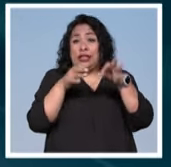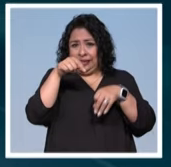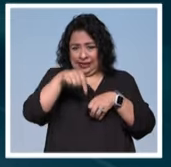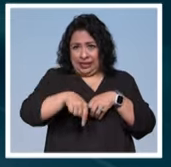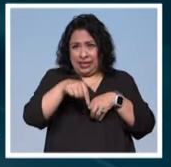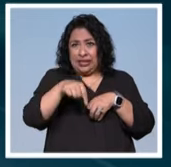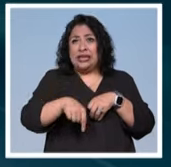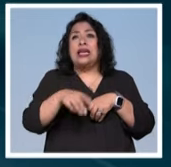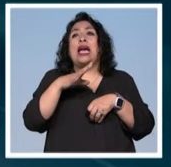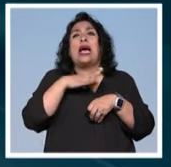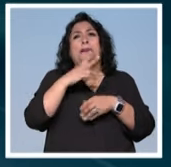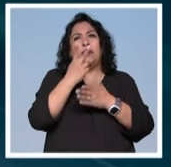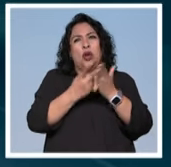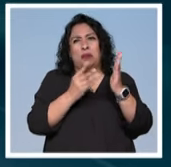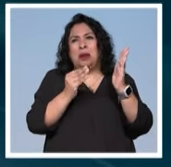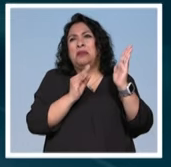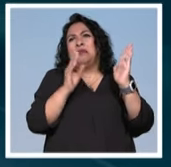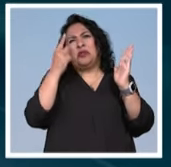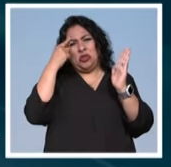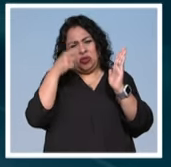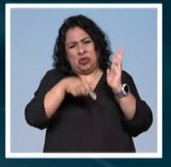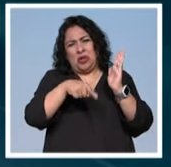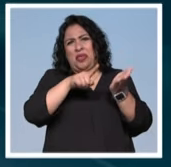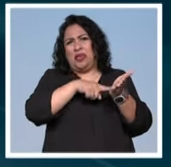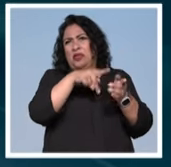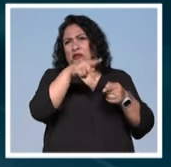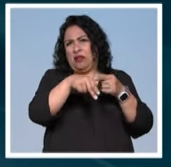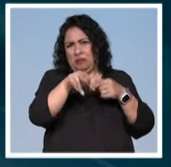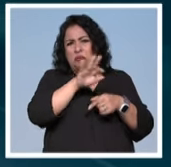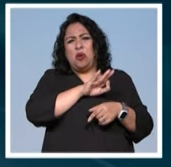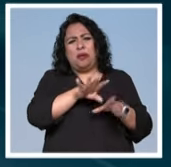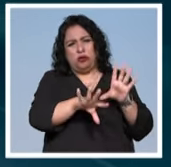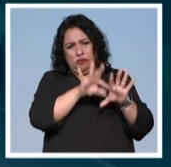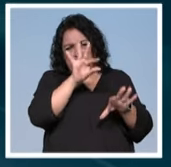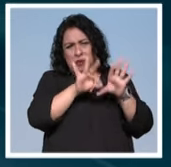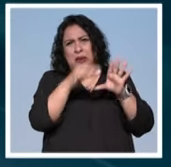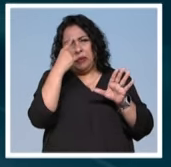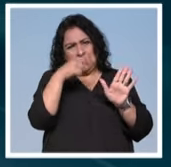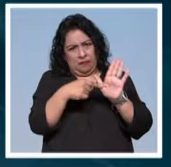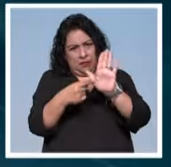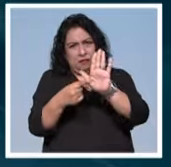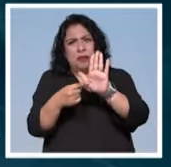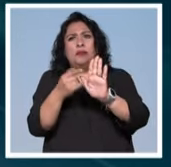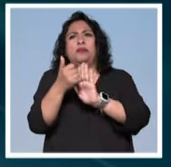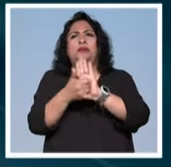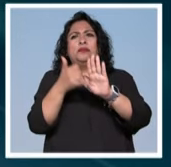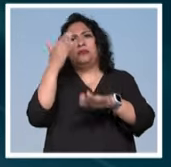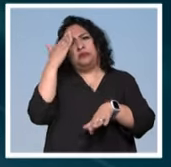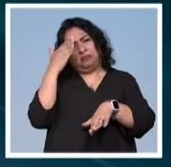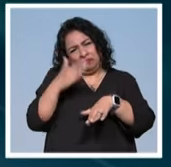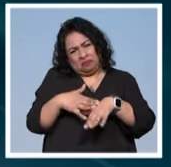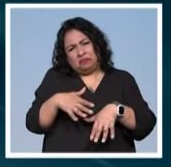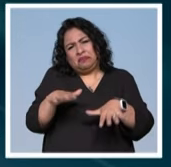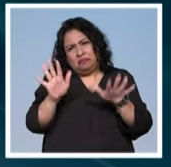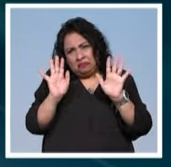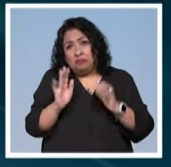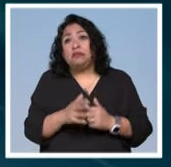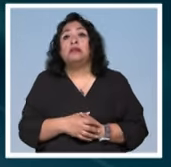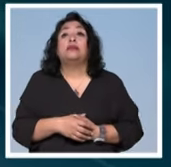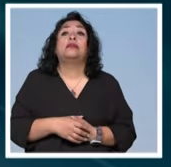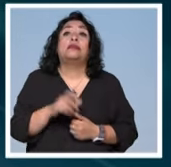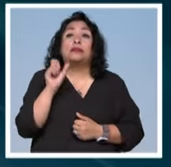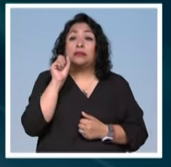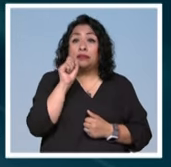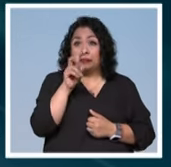aquí Aunque hay programación Pues yo creo que ahí hay fragmentos que podemos usar para poner en nuestro canal de memoria finalmente también